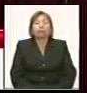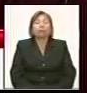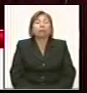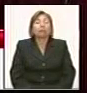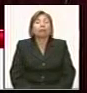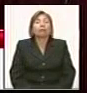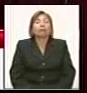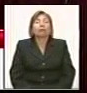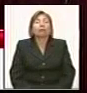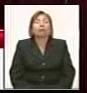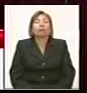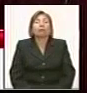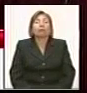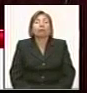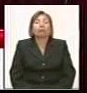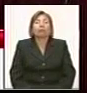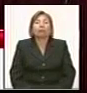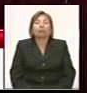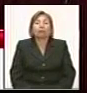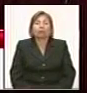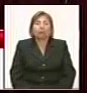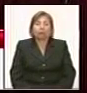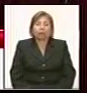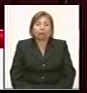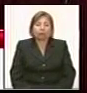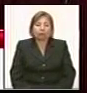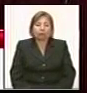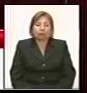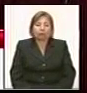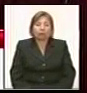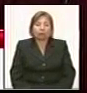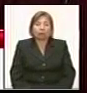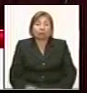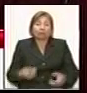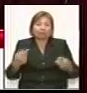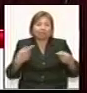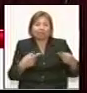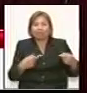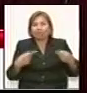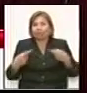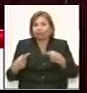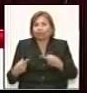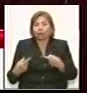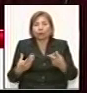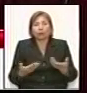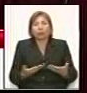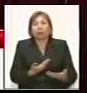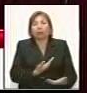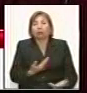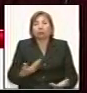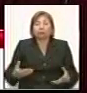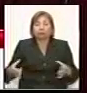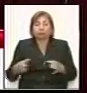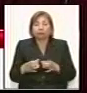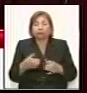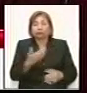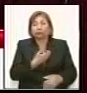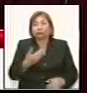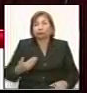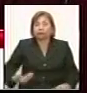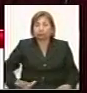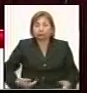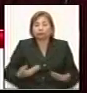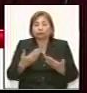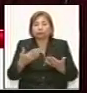entonces, ahí viene un poco la pugna entre el Congreso y el gobierno, un gobierno que